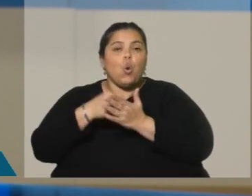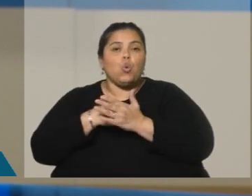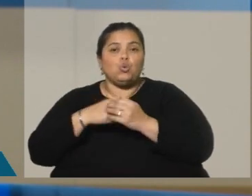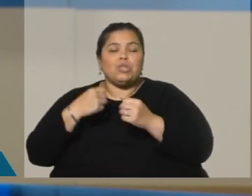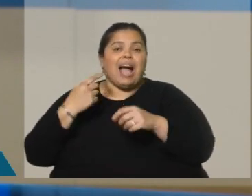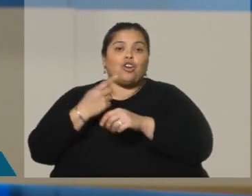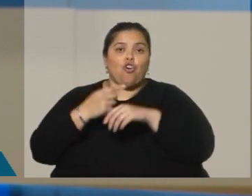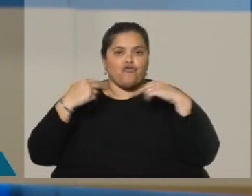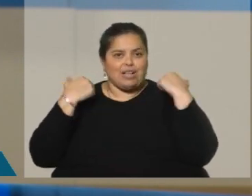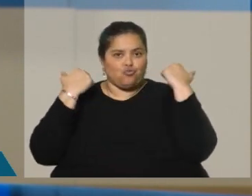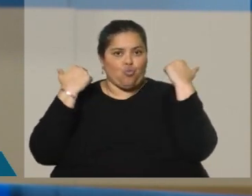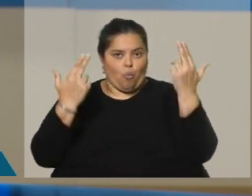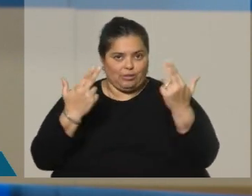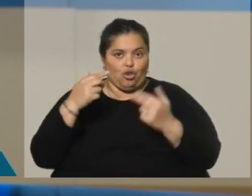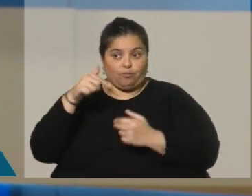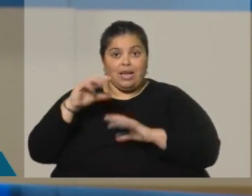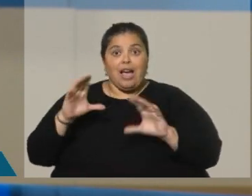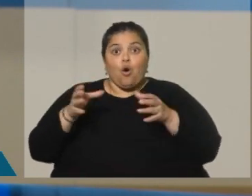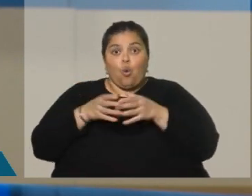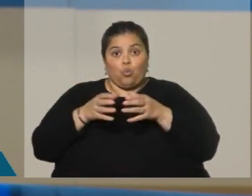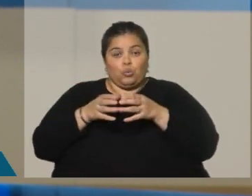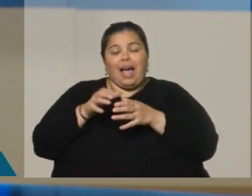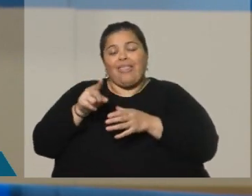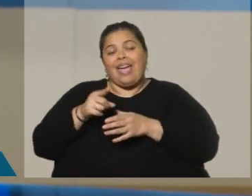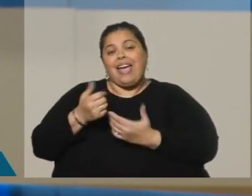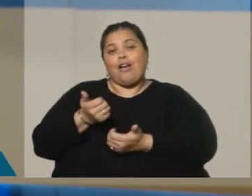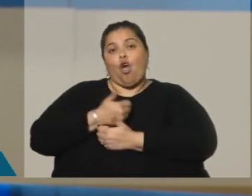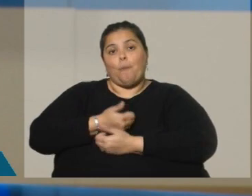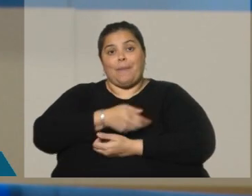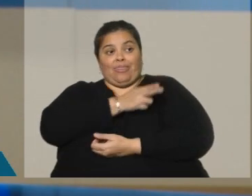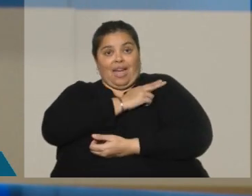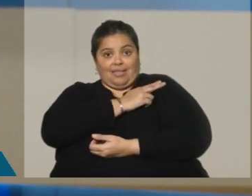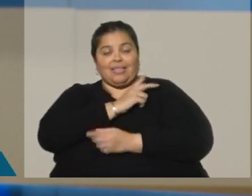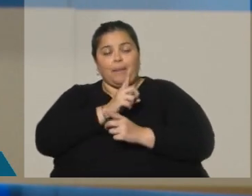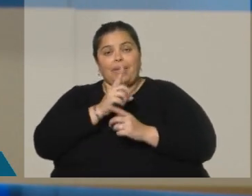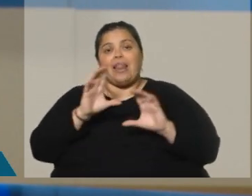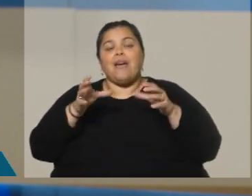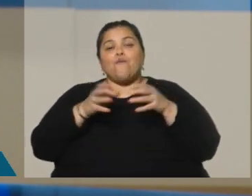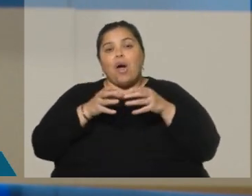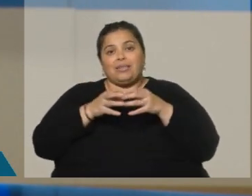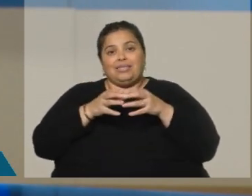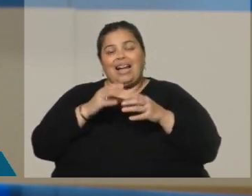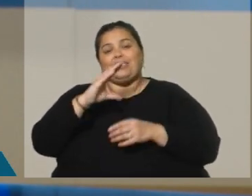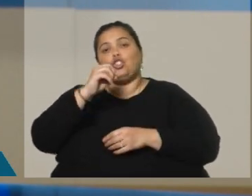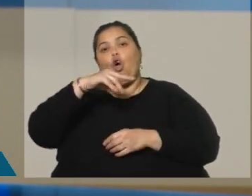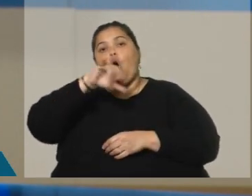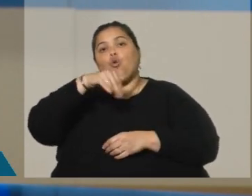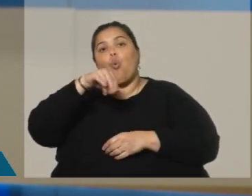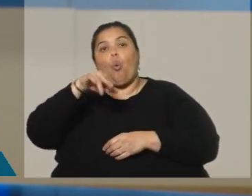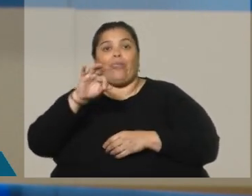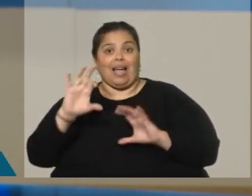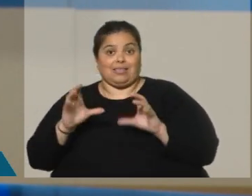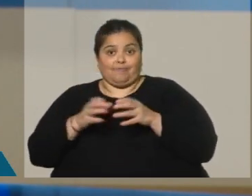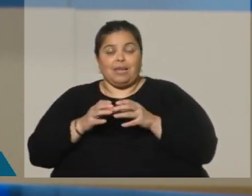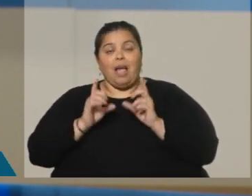el territorio nacional se crea la junta comandantes en Jefe se crean las fuerzas conjuntas en el 72 se aprueba el estado de guerra